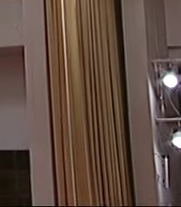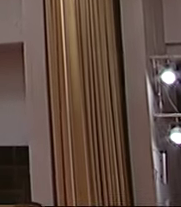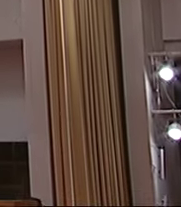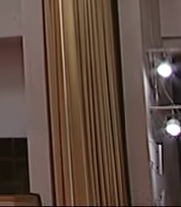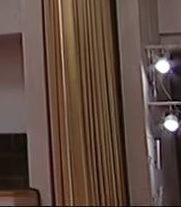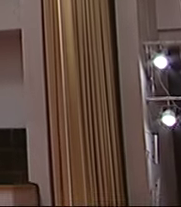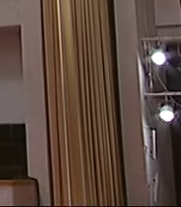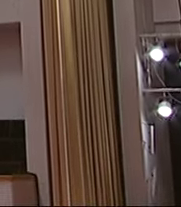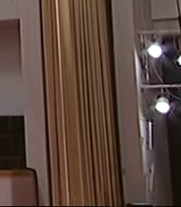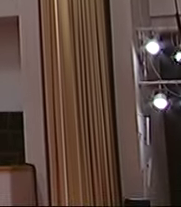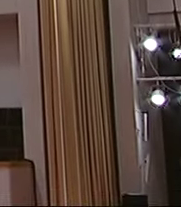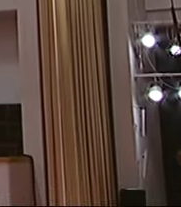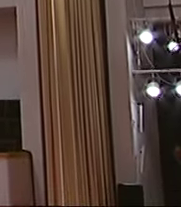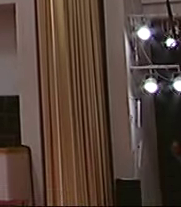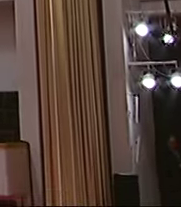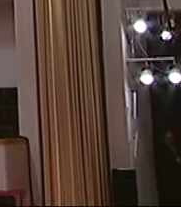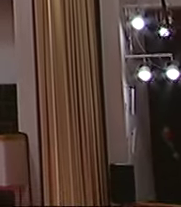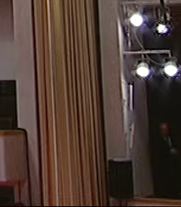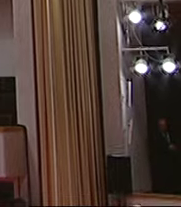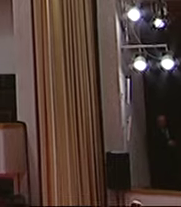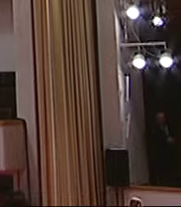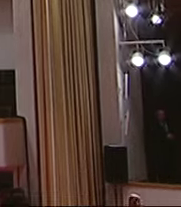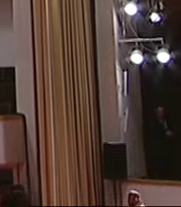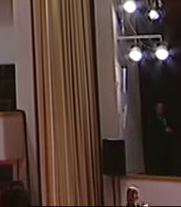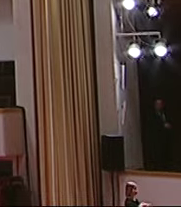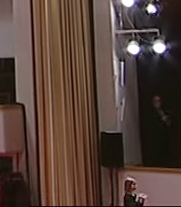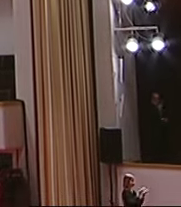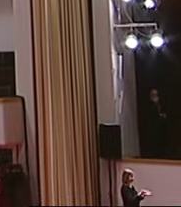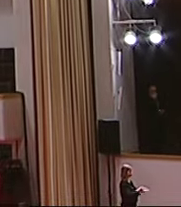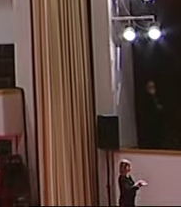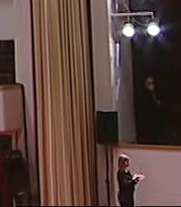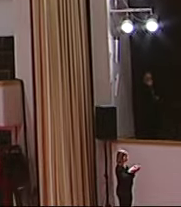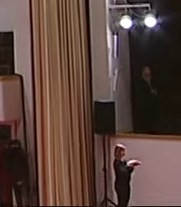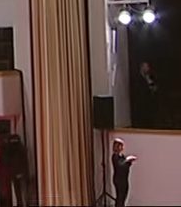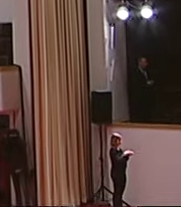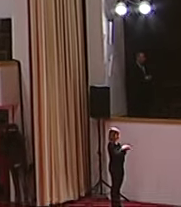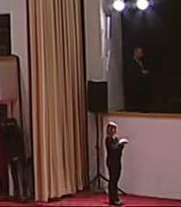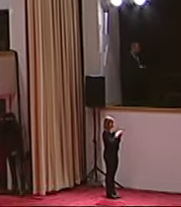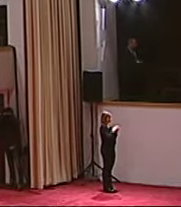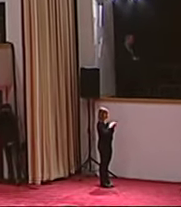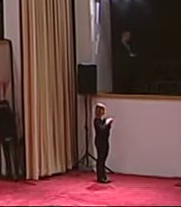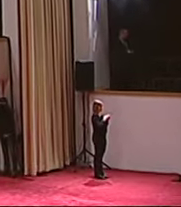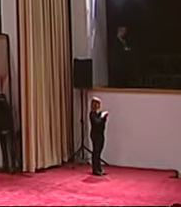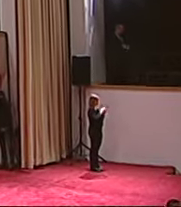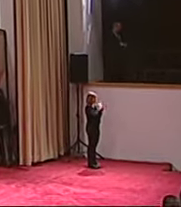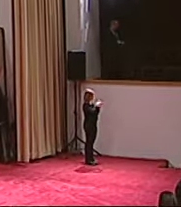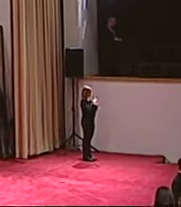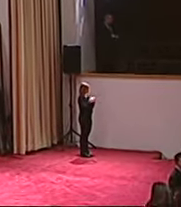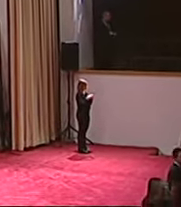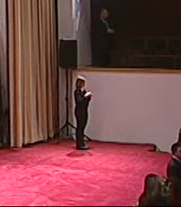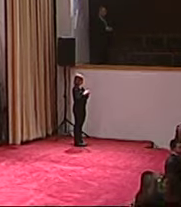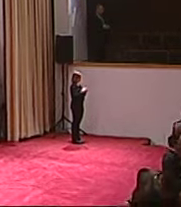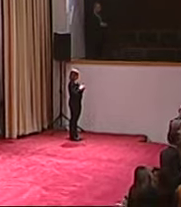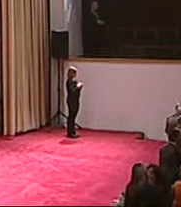entregado, que han trabajado, que han puesto todo lo mejor de sí al servicio de la comunidad granadina a través de los distintos sectores